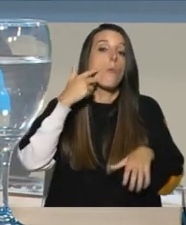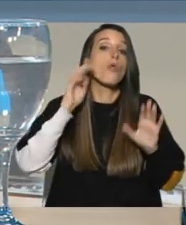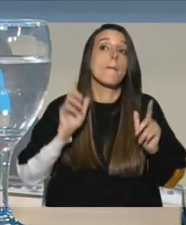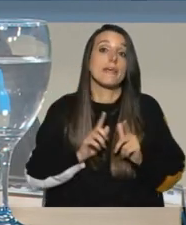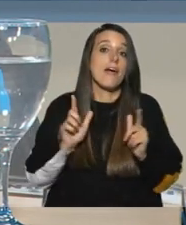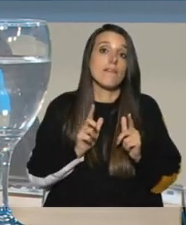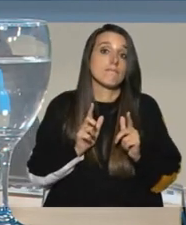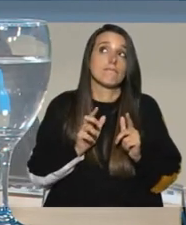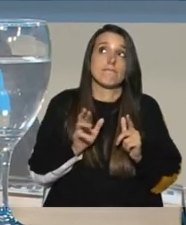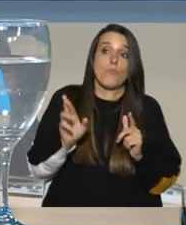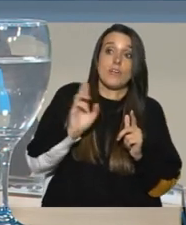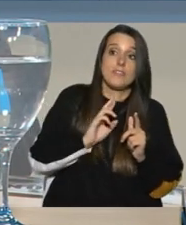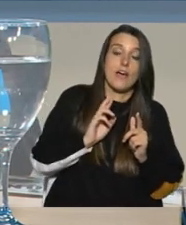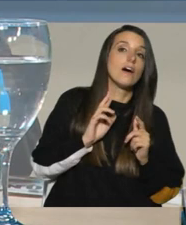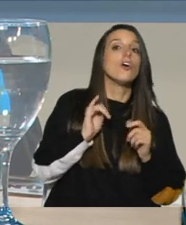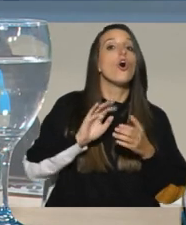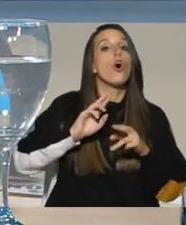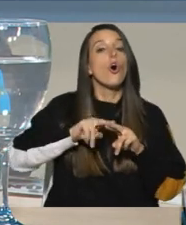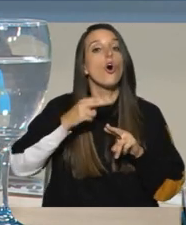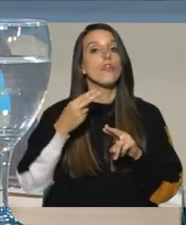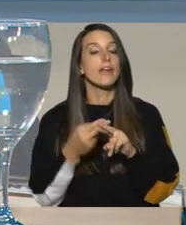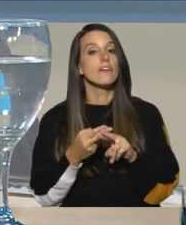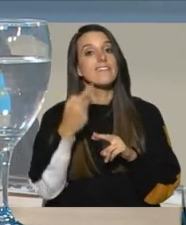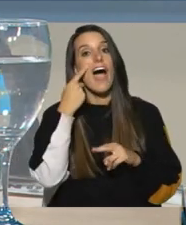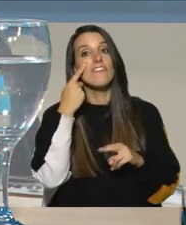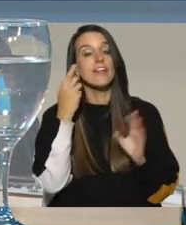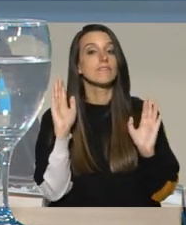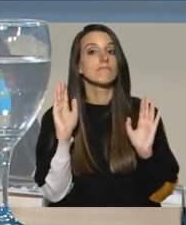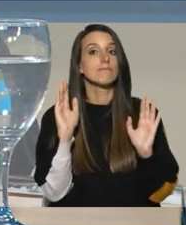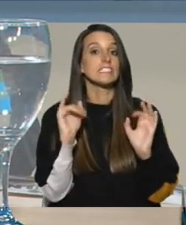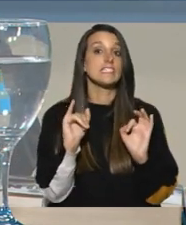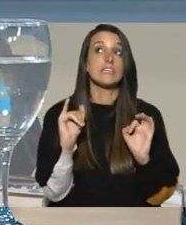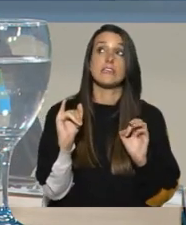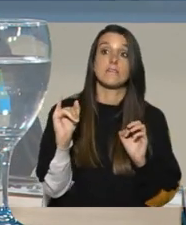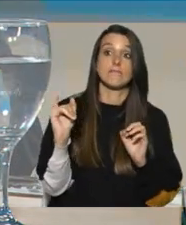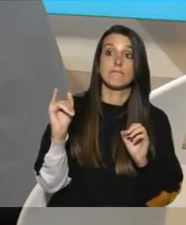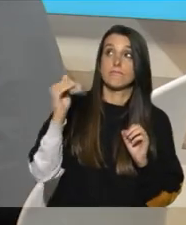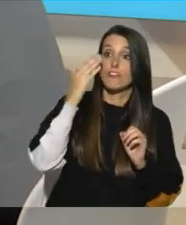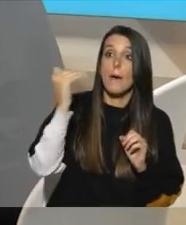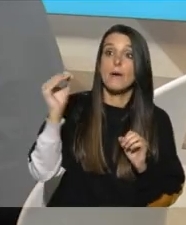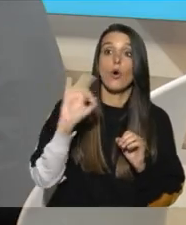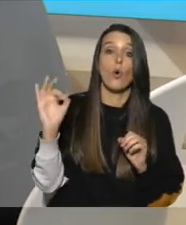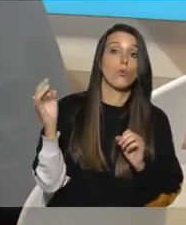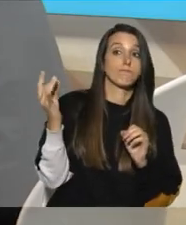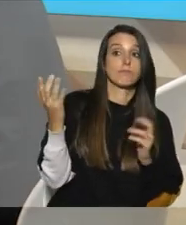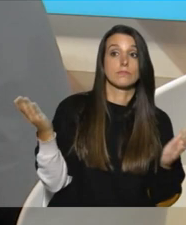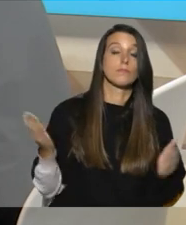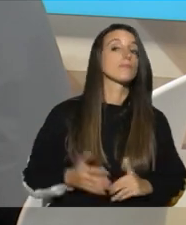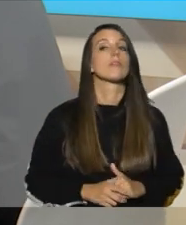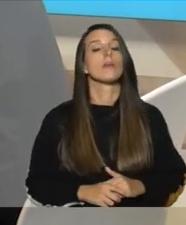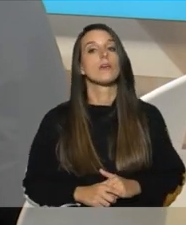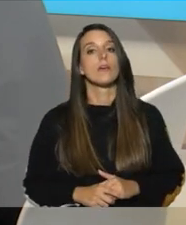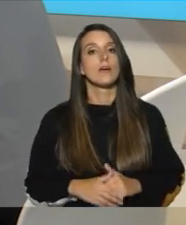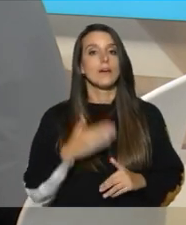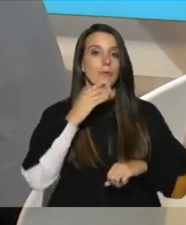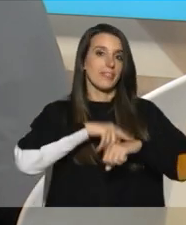esperar la respuesta, a ver si nuevamente se nos obvia o se nos va a recibir. Ustedes, y con esto termino, por un